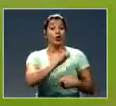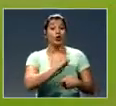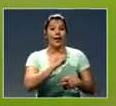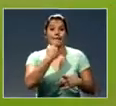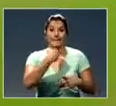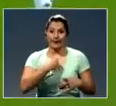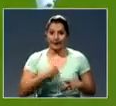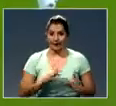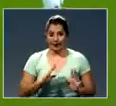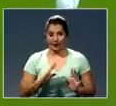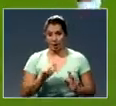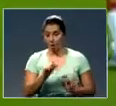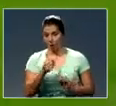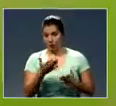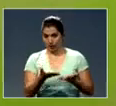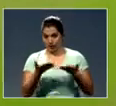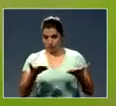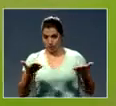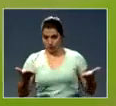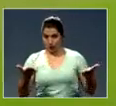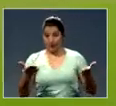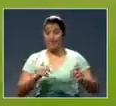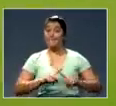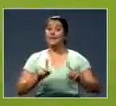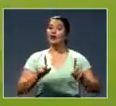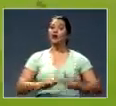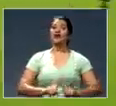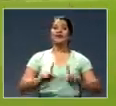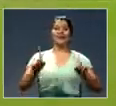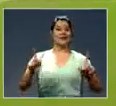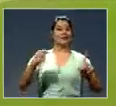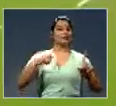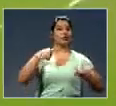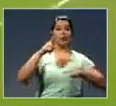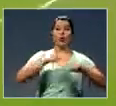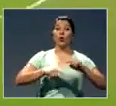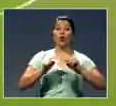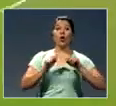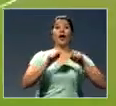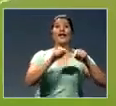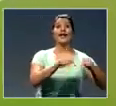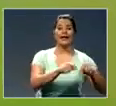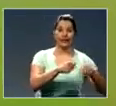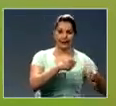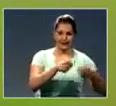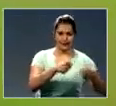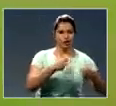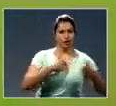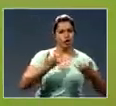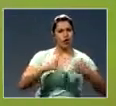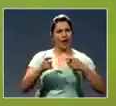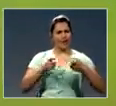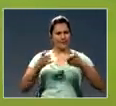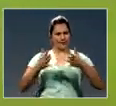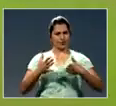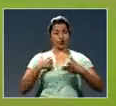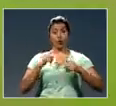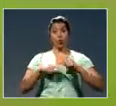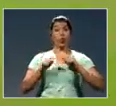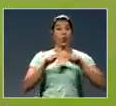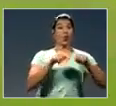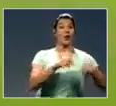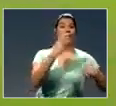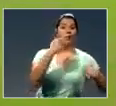lo contrario. Una cosa muy diferente es que no puedo ir a administrar porque me matan, no pueden ir mis empleados porque los